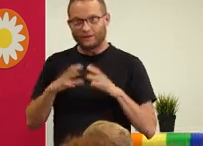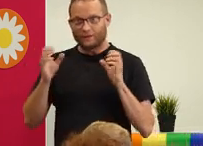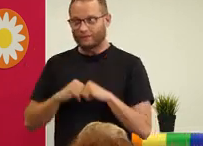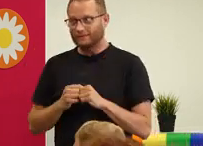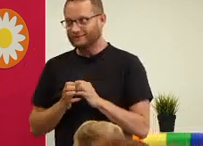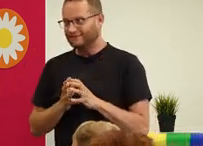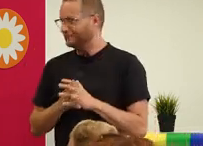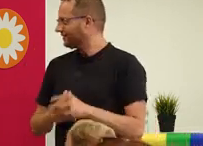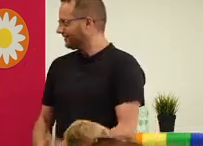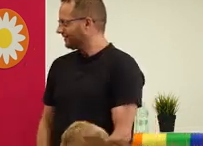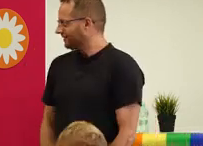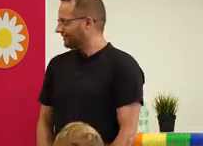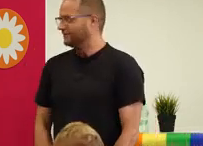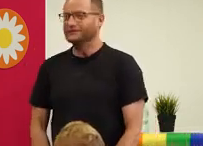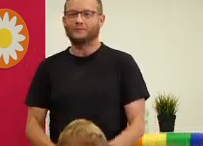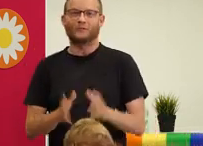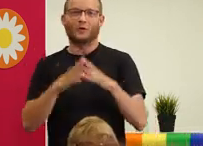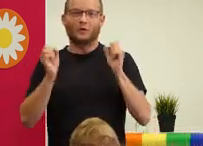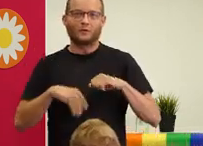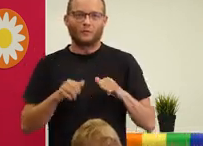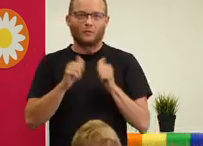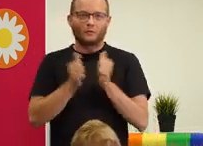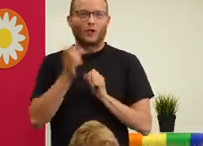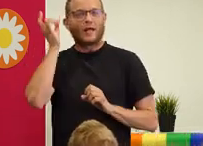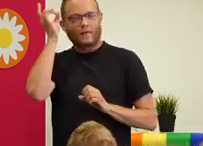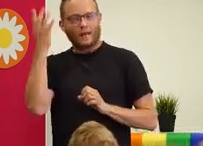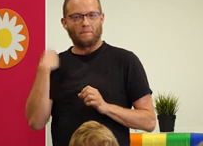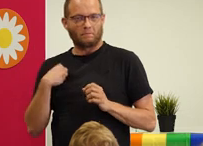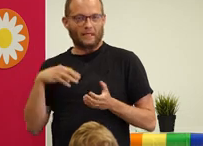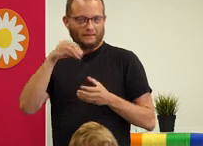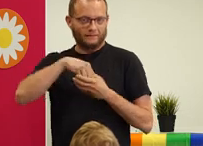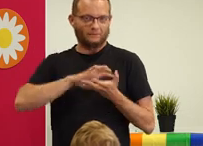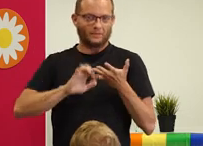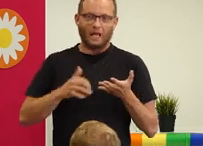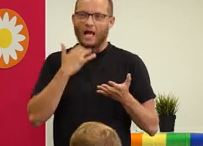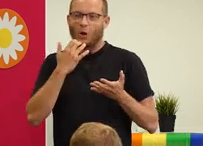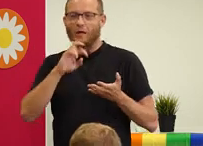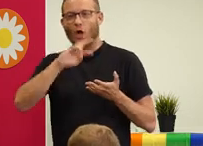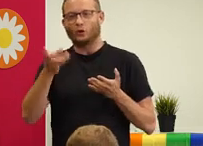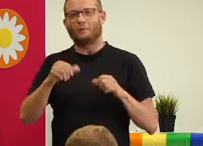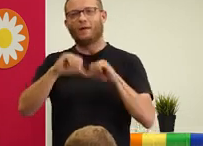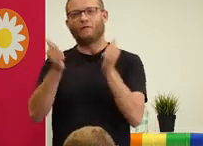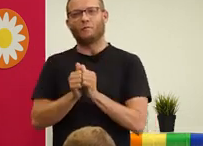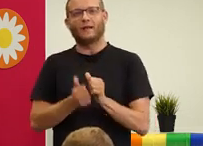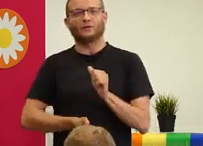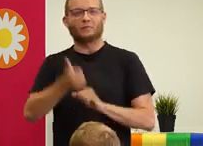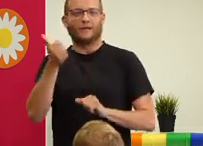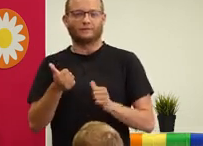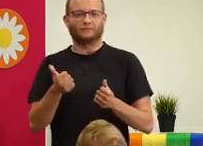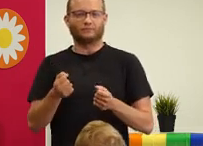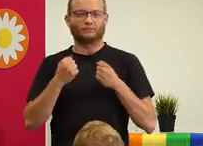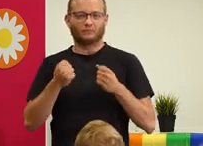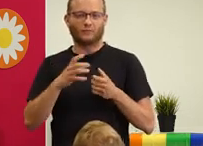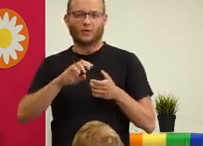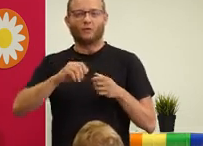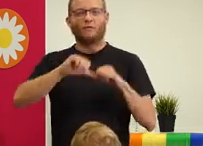gusta que sea... Que, yo creo que el formato, ¿no? Creo que las ideas están por allá, pero hay gente que está tirando a un formato más push y hay gente que